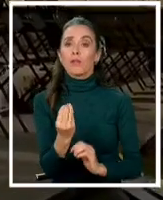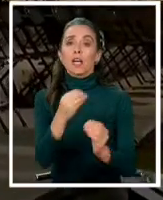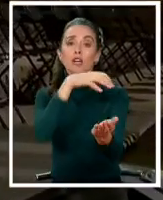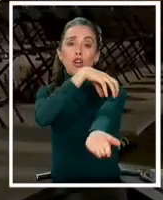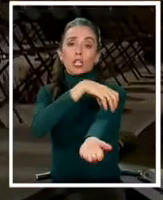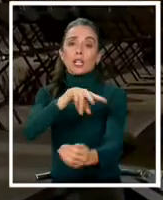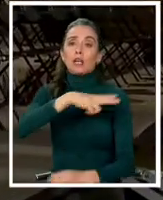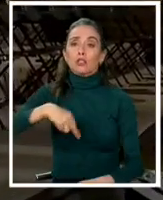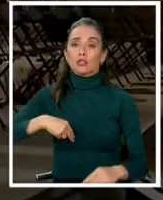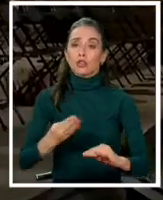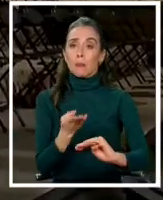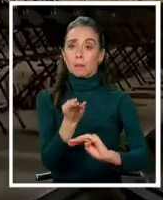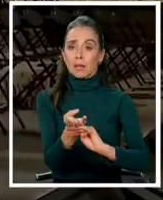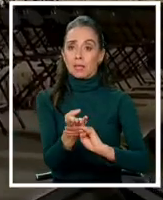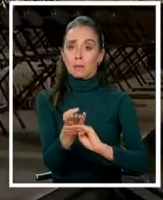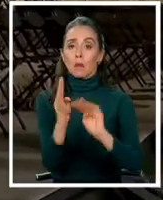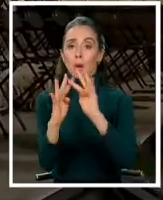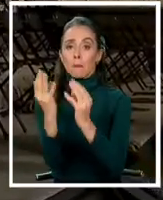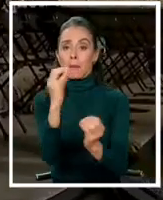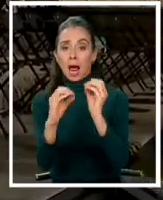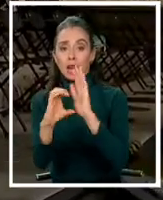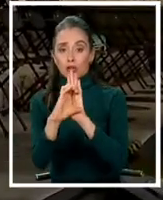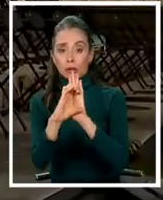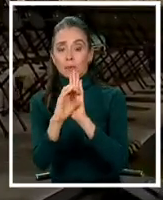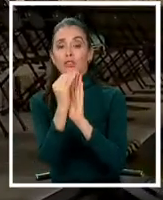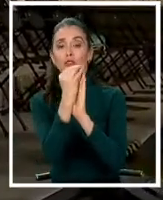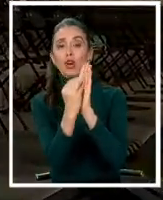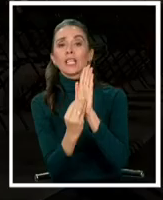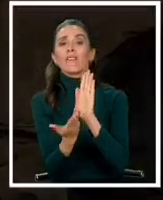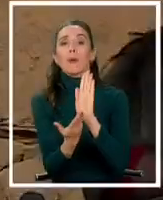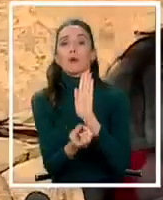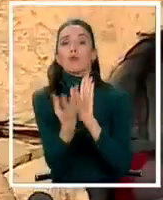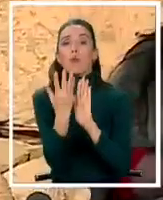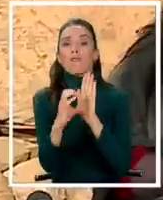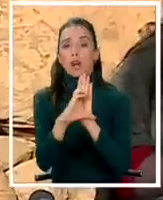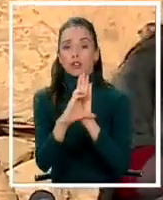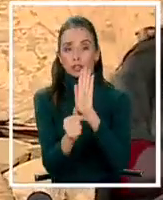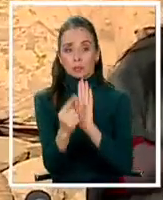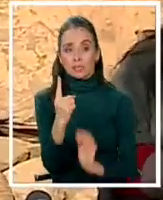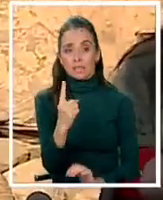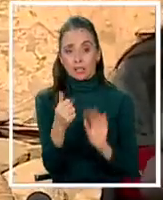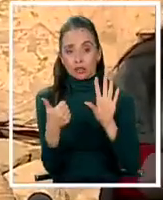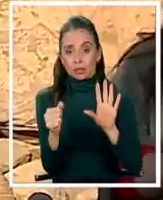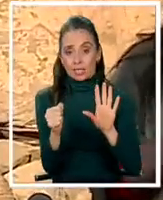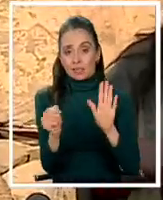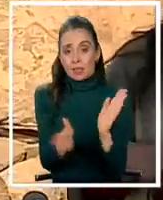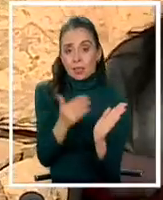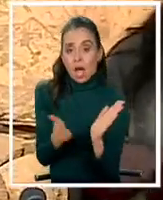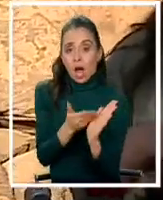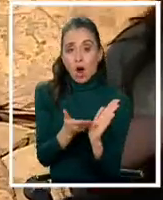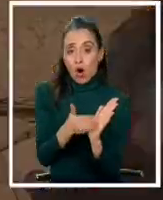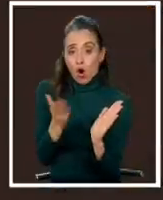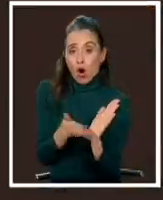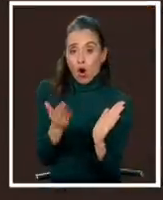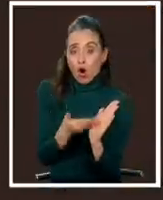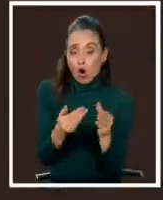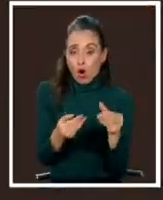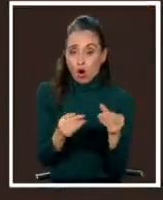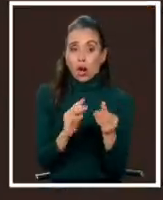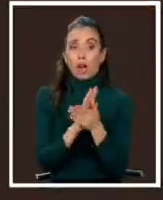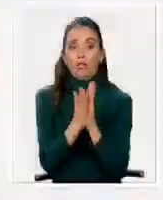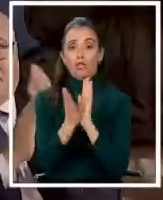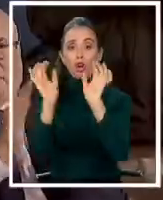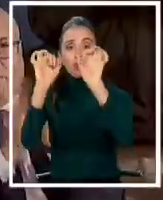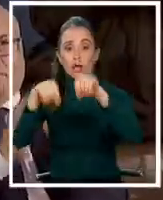región estamos pidiendo para esta convención y sobre todo por el contenido de la nueva constitución. Son 160 páginas y en ellas todo lo